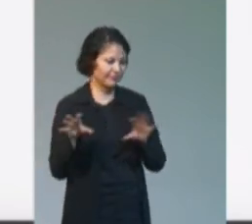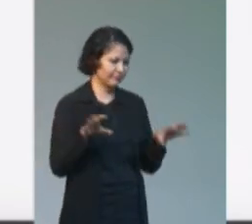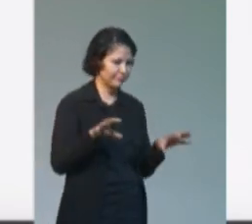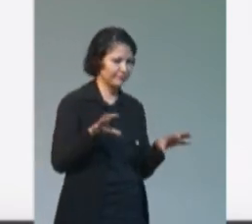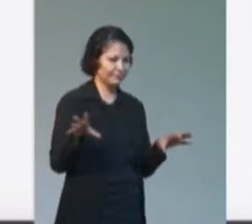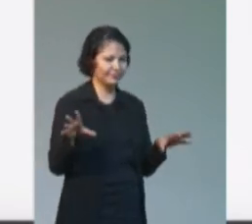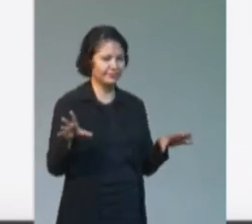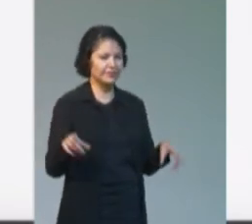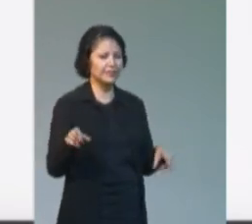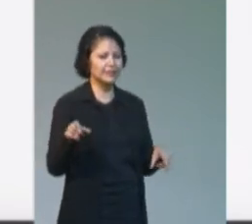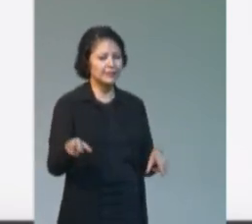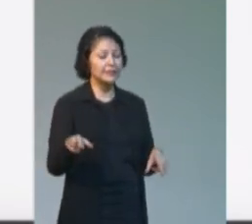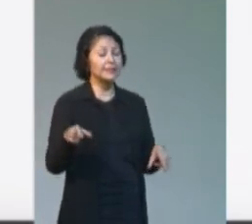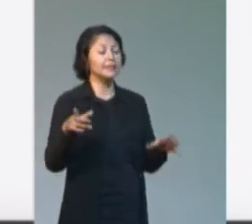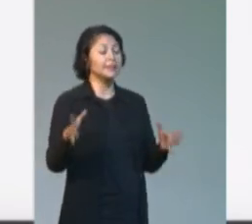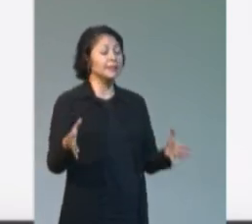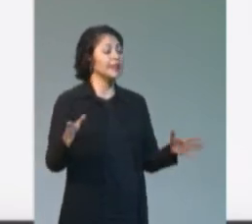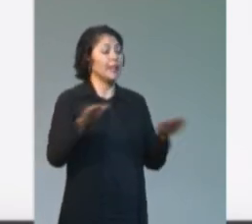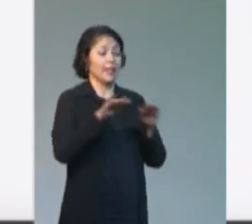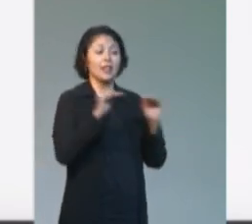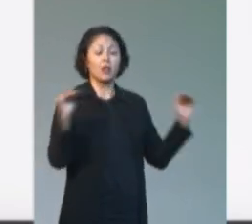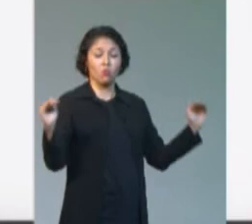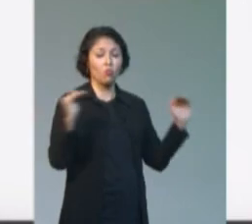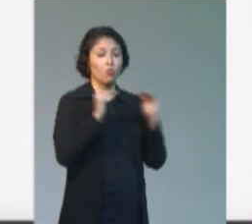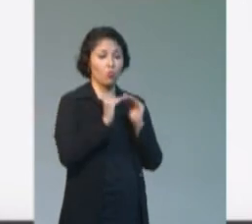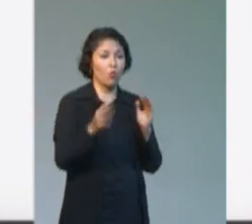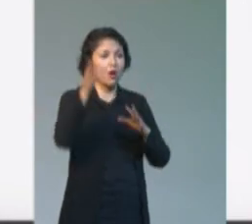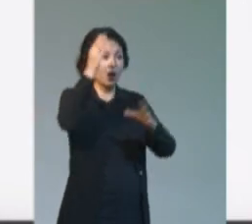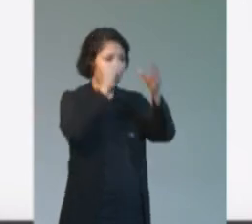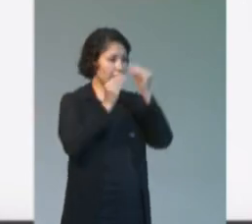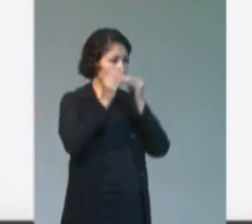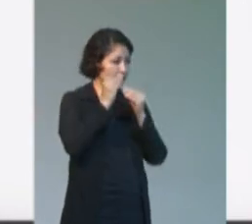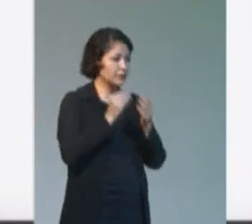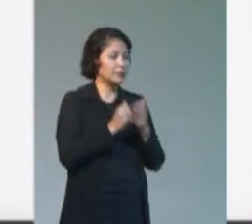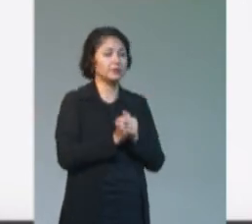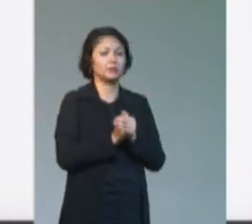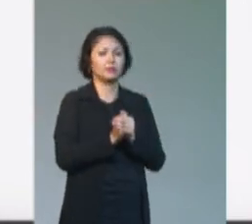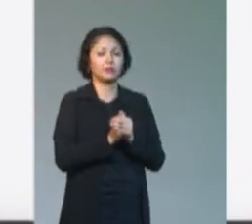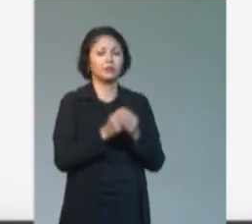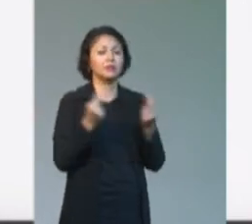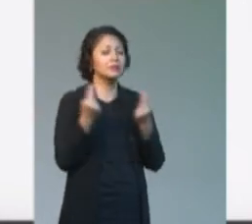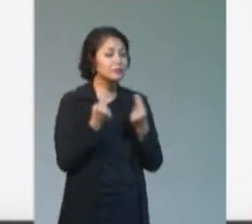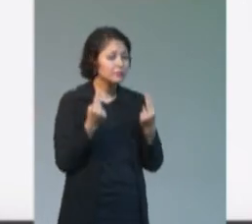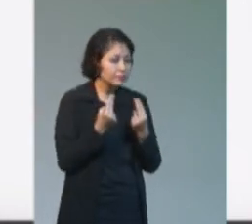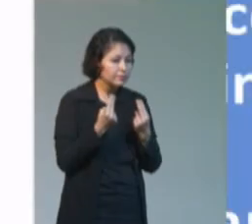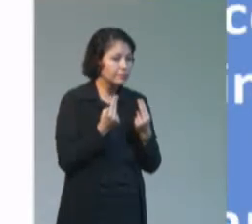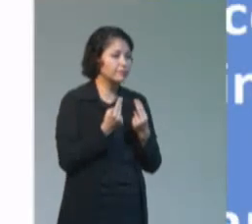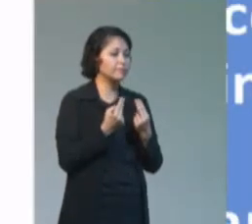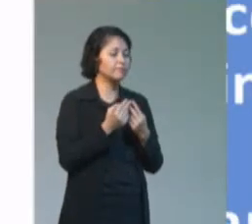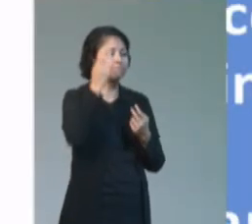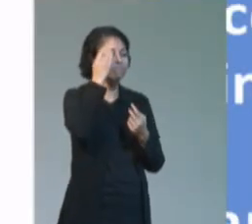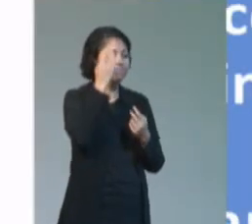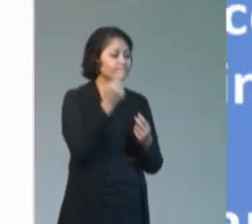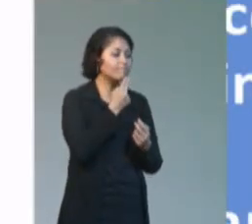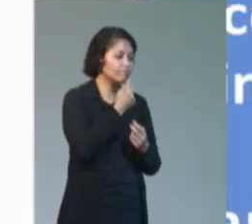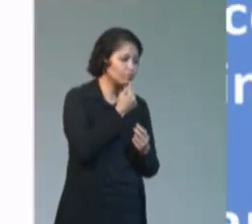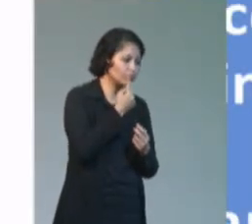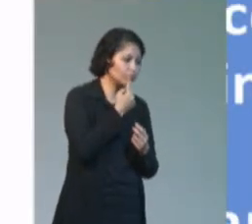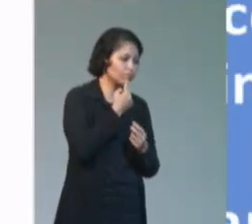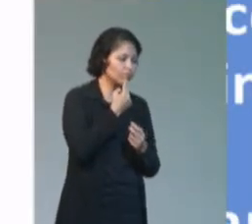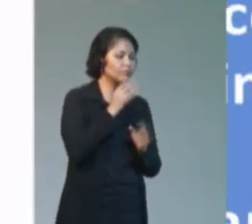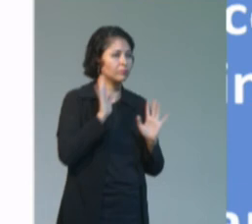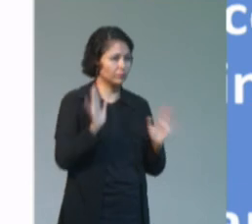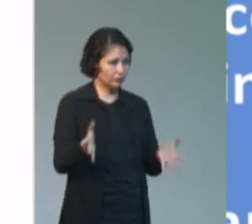esfuerzo cognitivo requiere la autorregulación del aprendizaje y requiere el gestión del tiempo y ya para